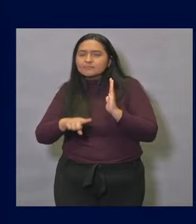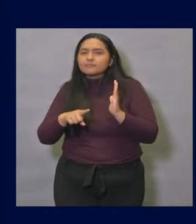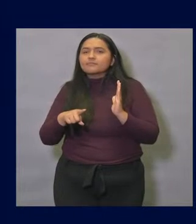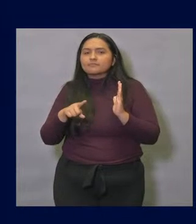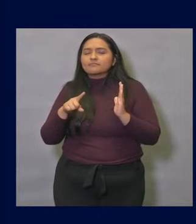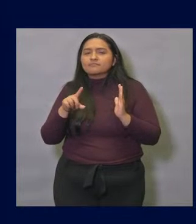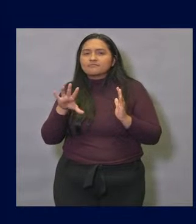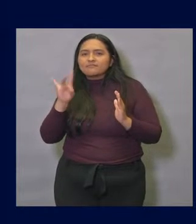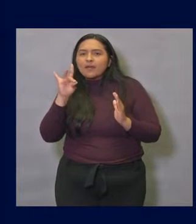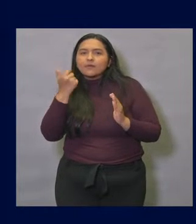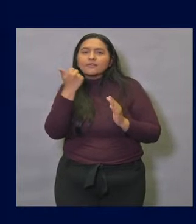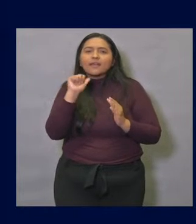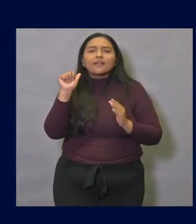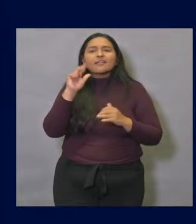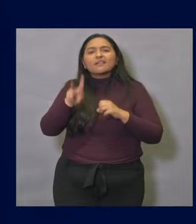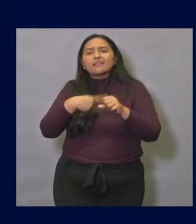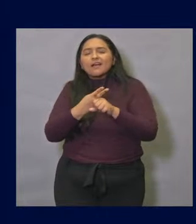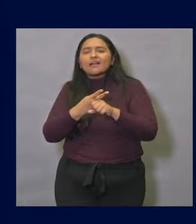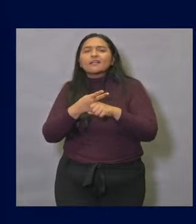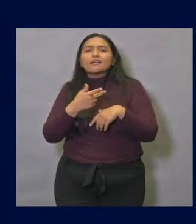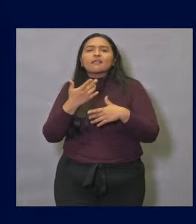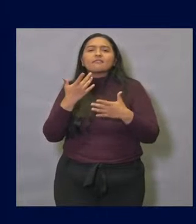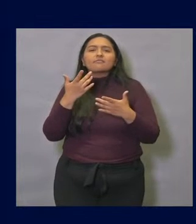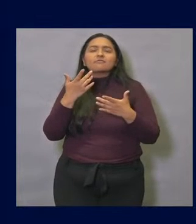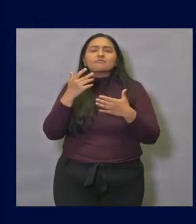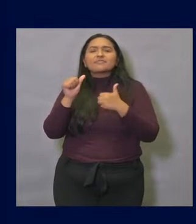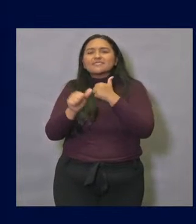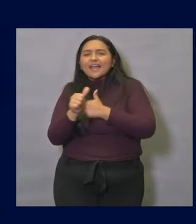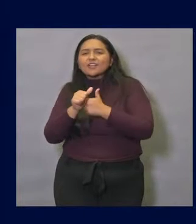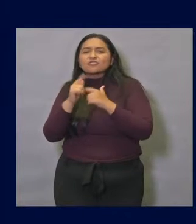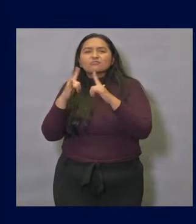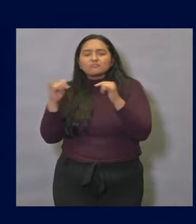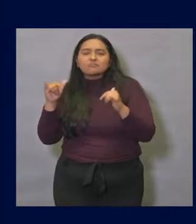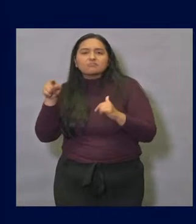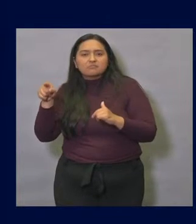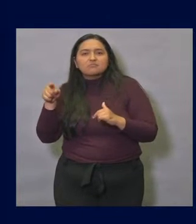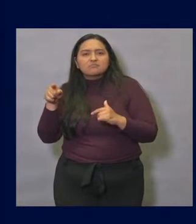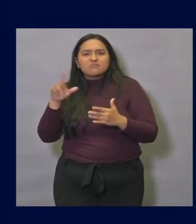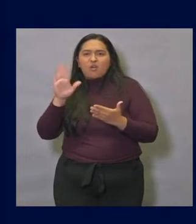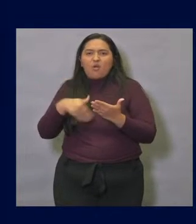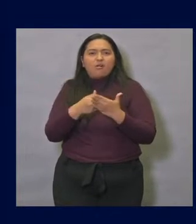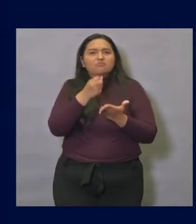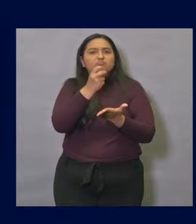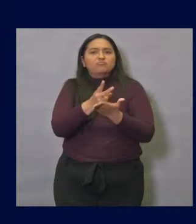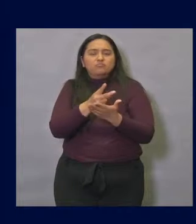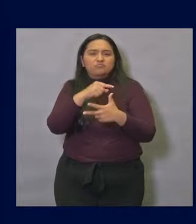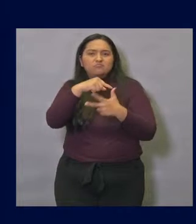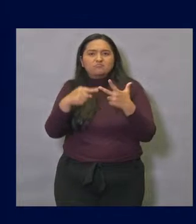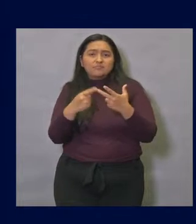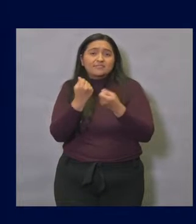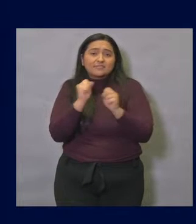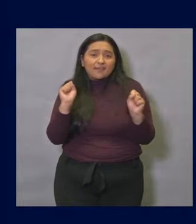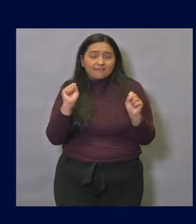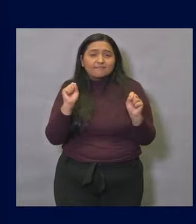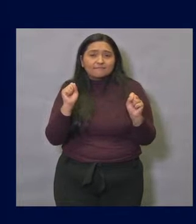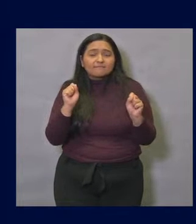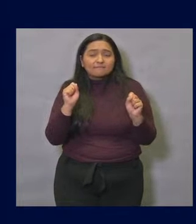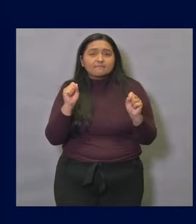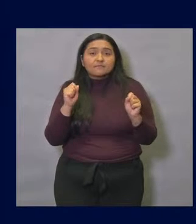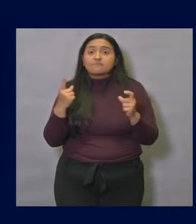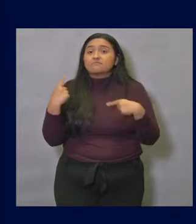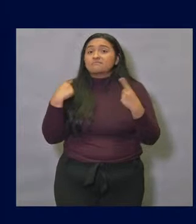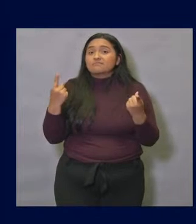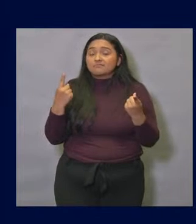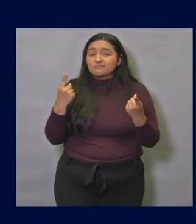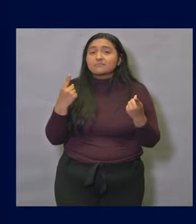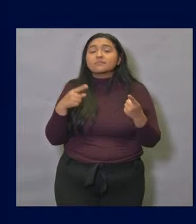adverso poco común y potencialmente grave a medida que ocurre. Hasta la fecha, las únicas señales de seguridad identificadas